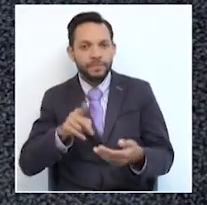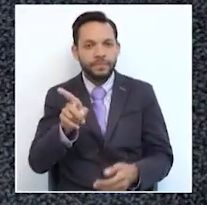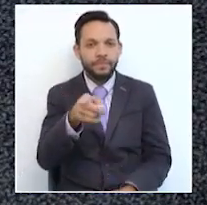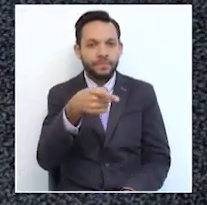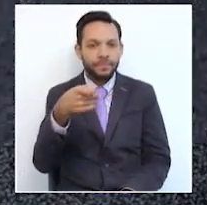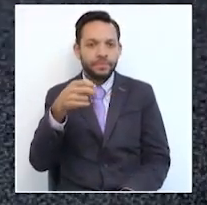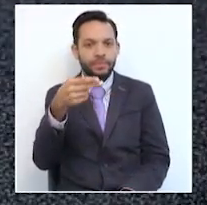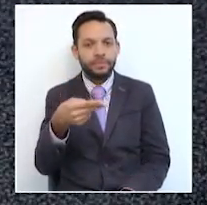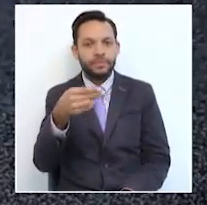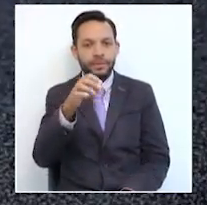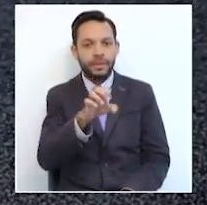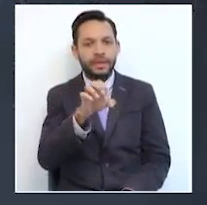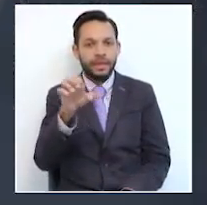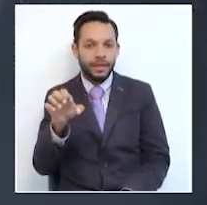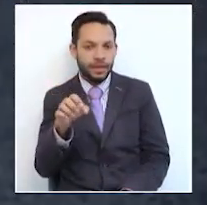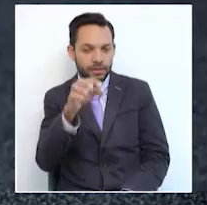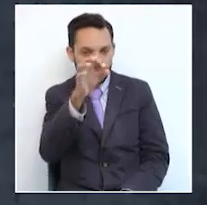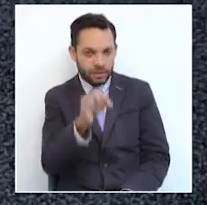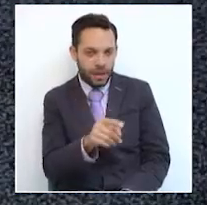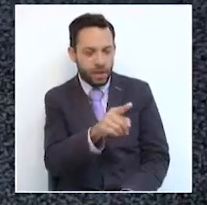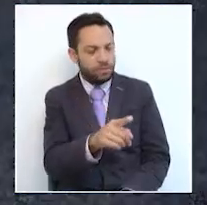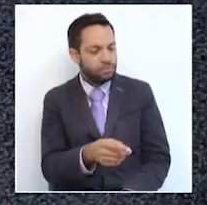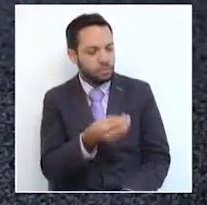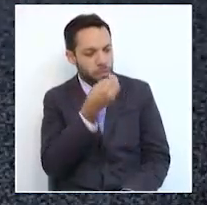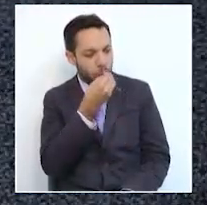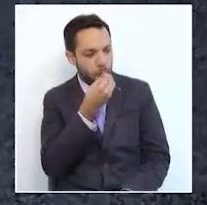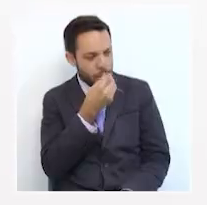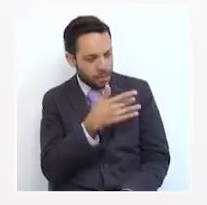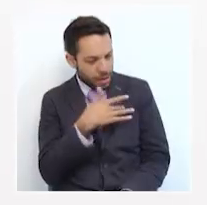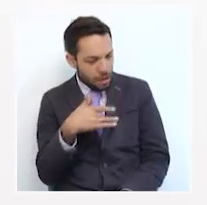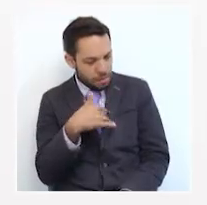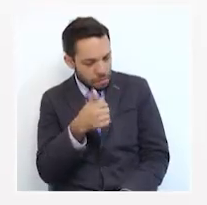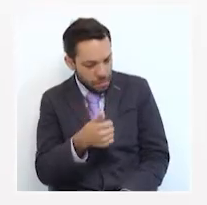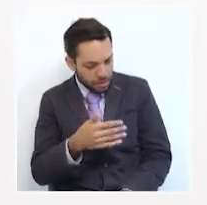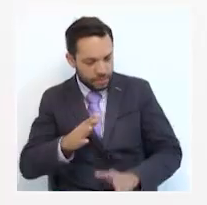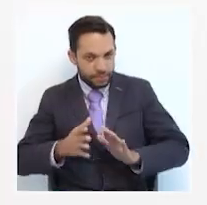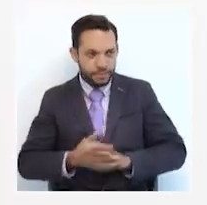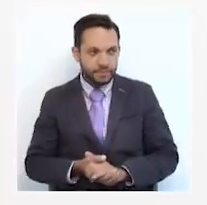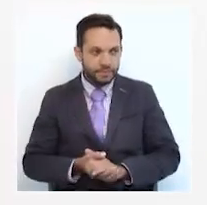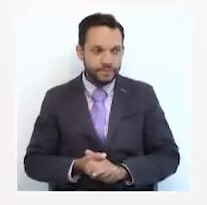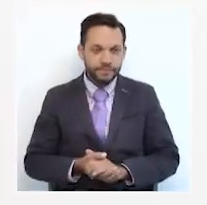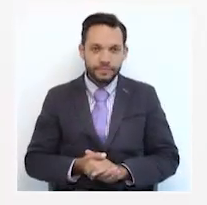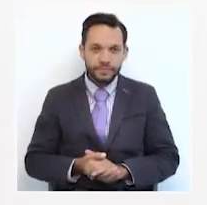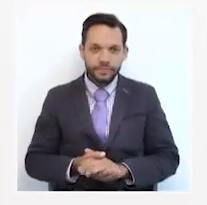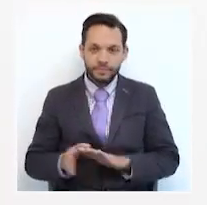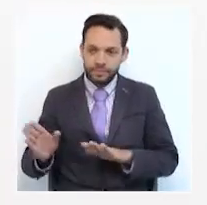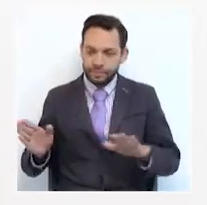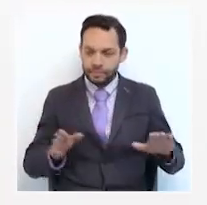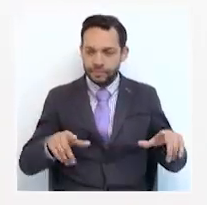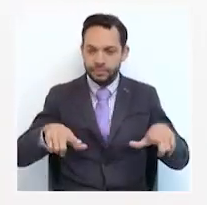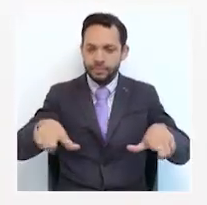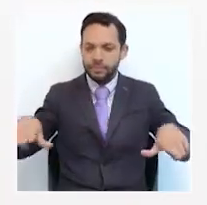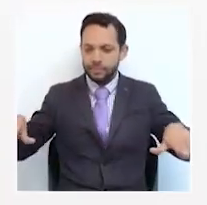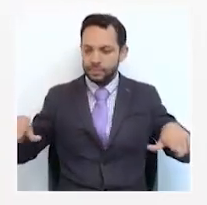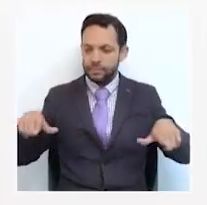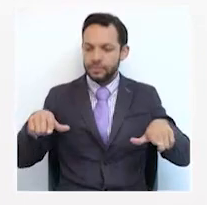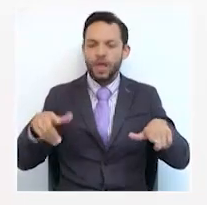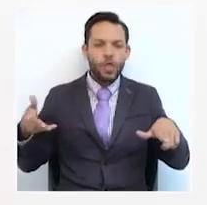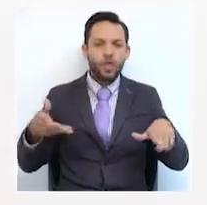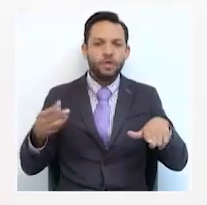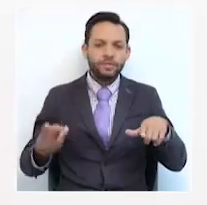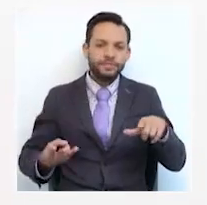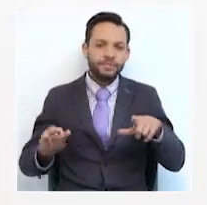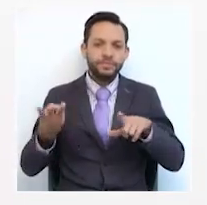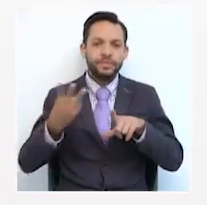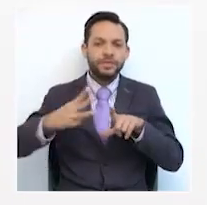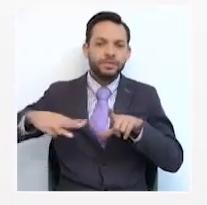que podrás añadir a tus recetas como de costumbre bueno en el parque de la salud de dosquebradas se hace